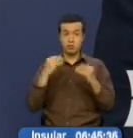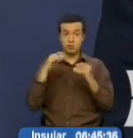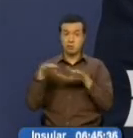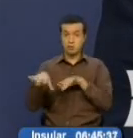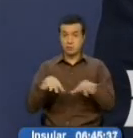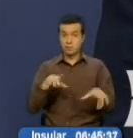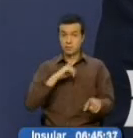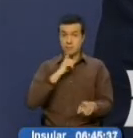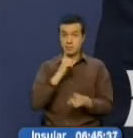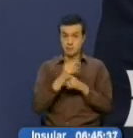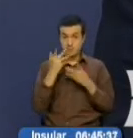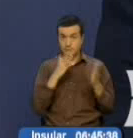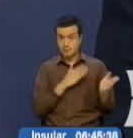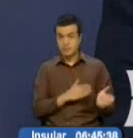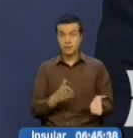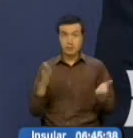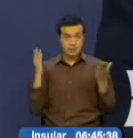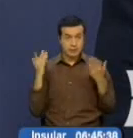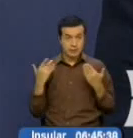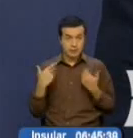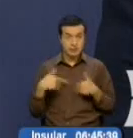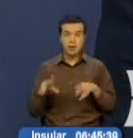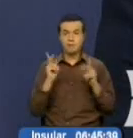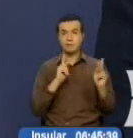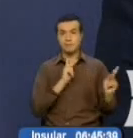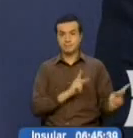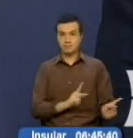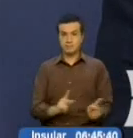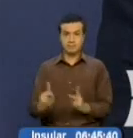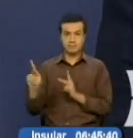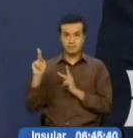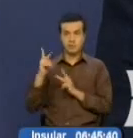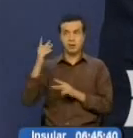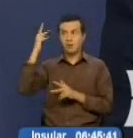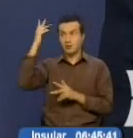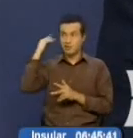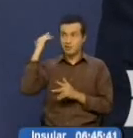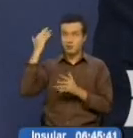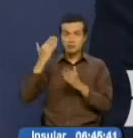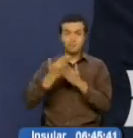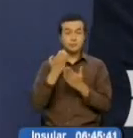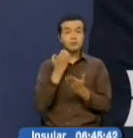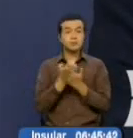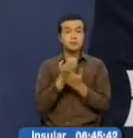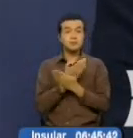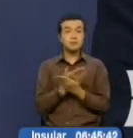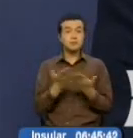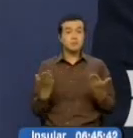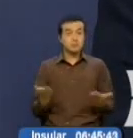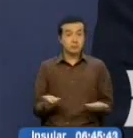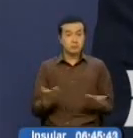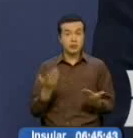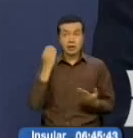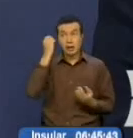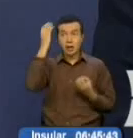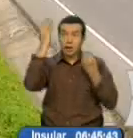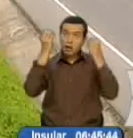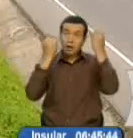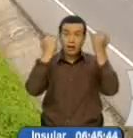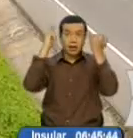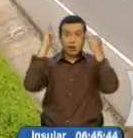han estado ya definidas desde una planificación que viene de tiempo atrás, porque en economía no se pueden improvisar las